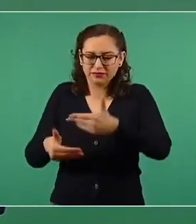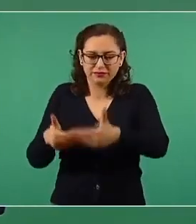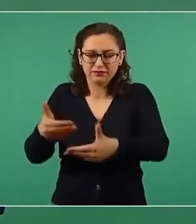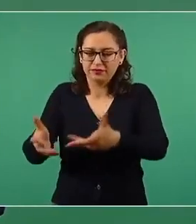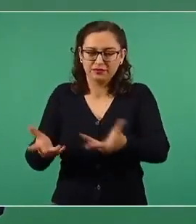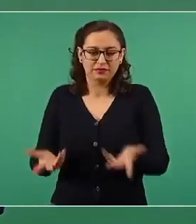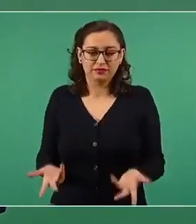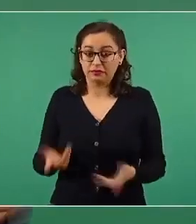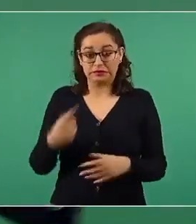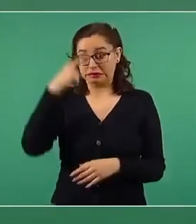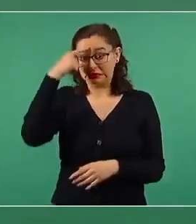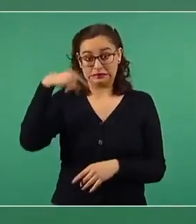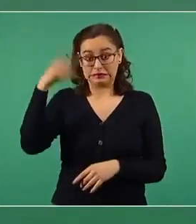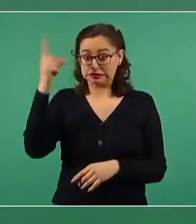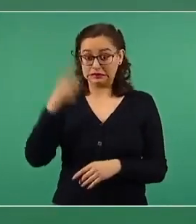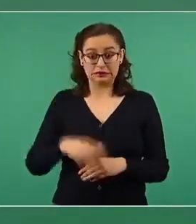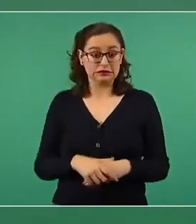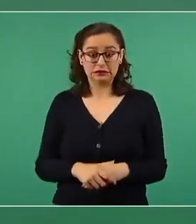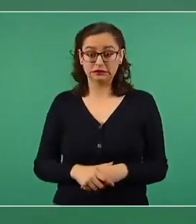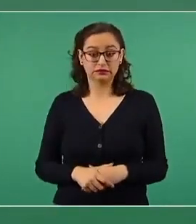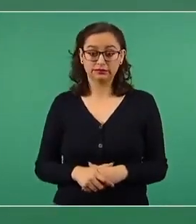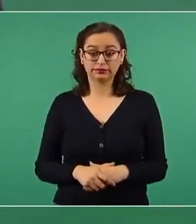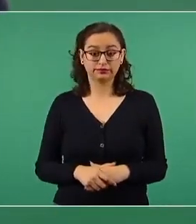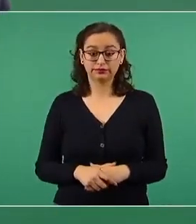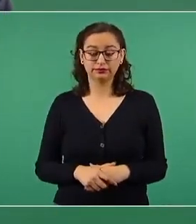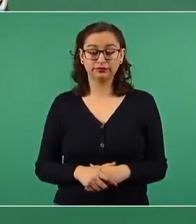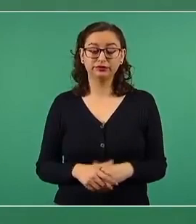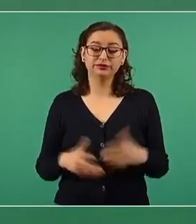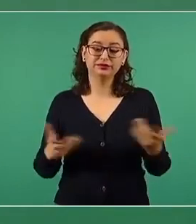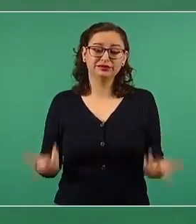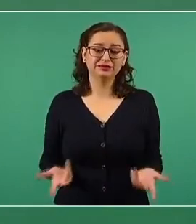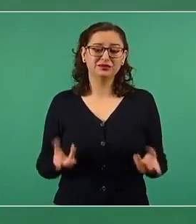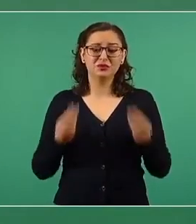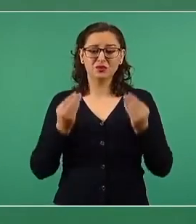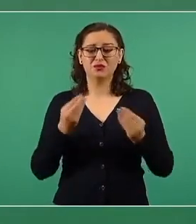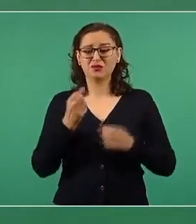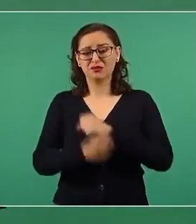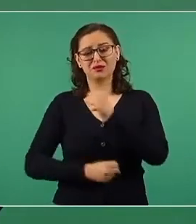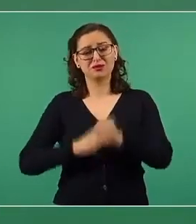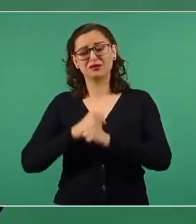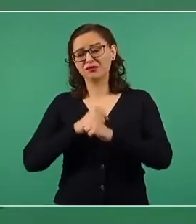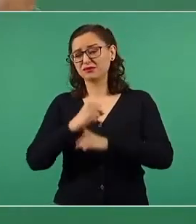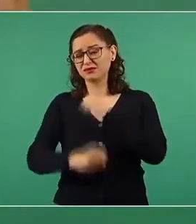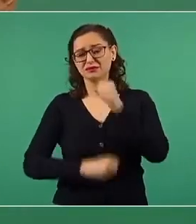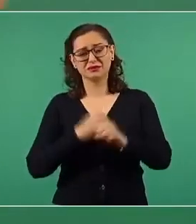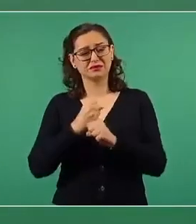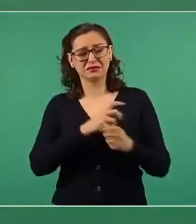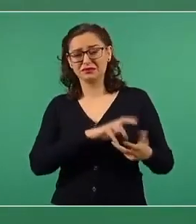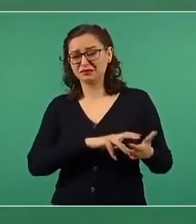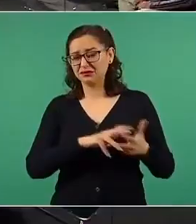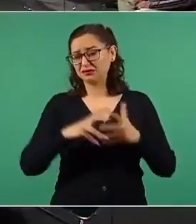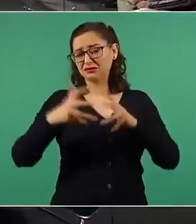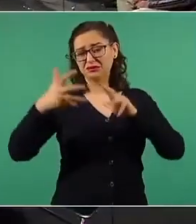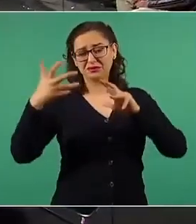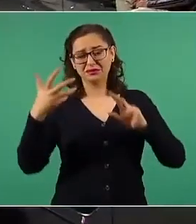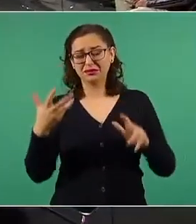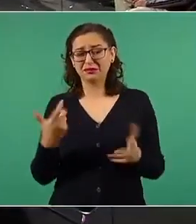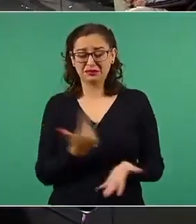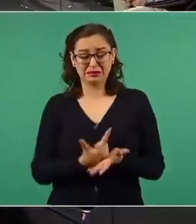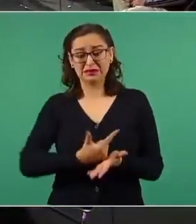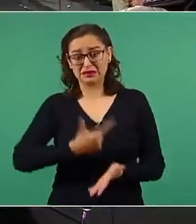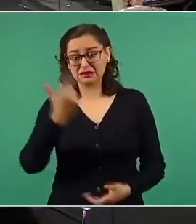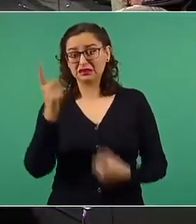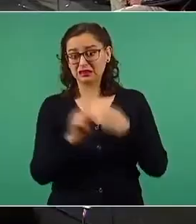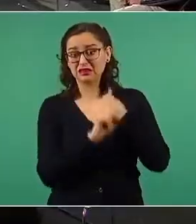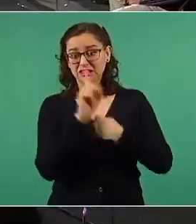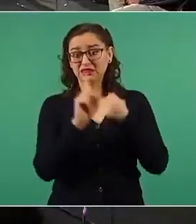no es fácil, además fue una herencia de mucho tiempo, como tú lo mencionas, pero vamos hacia